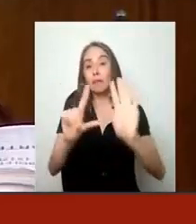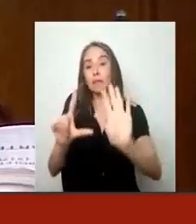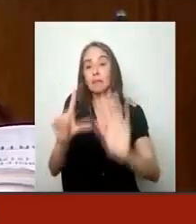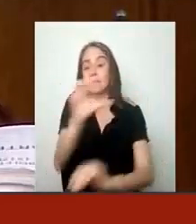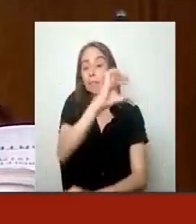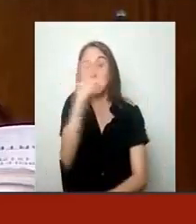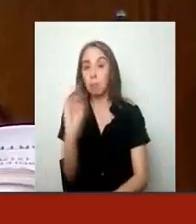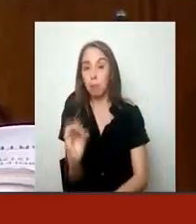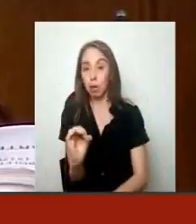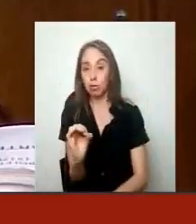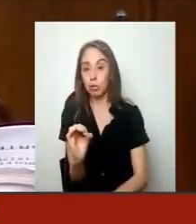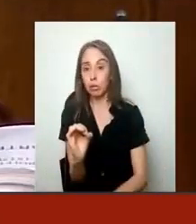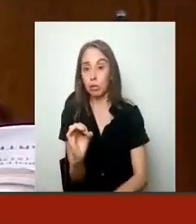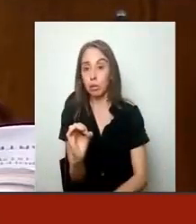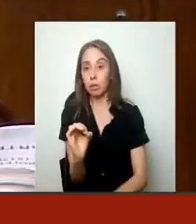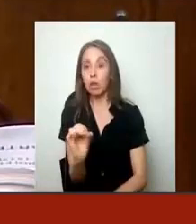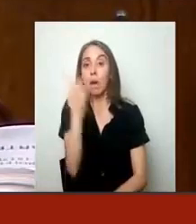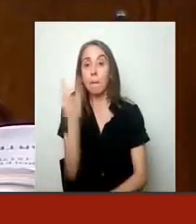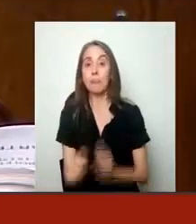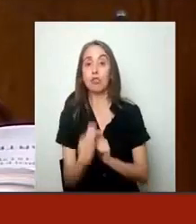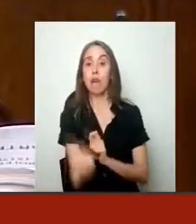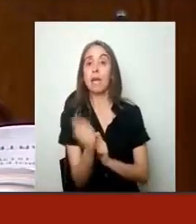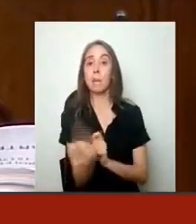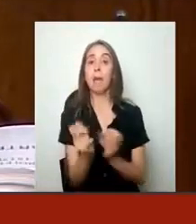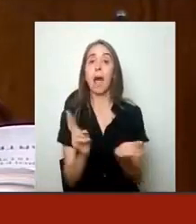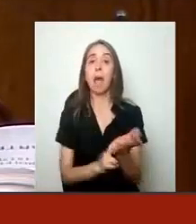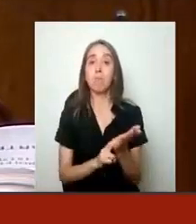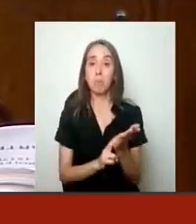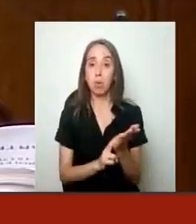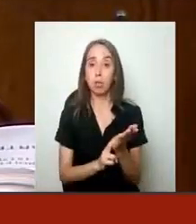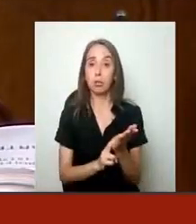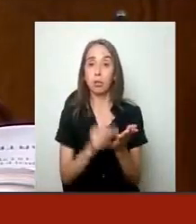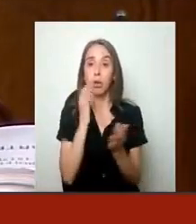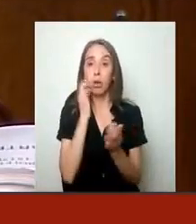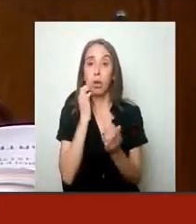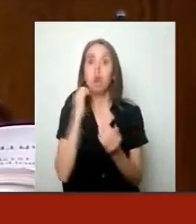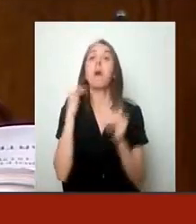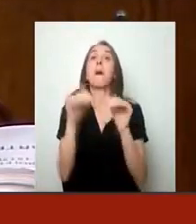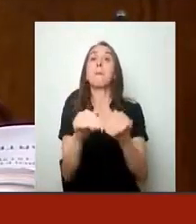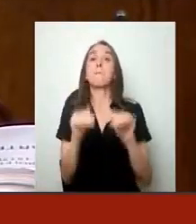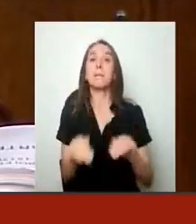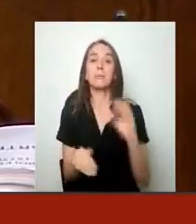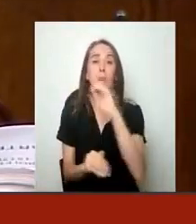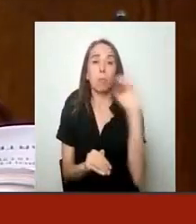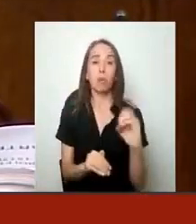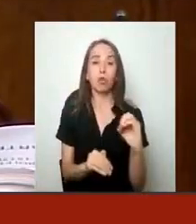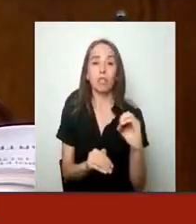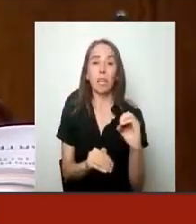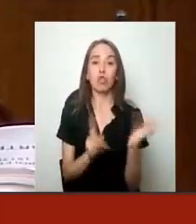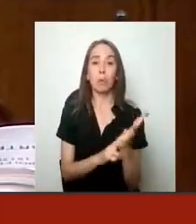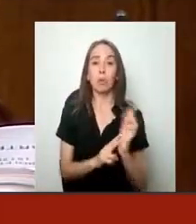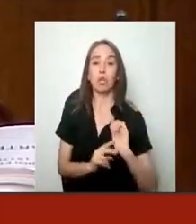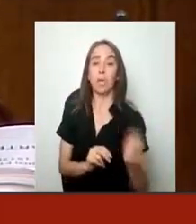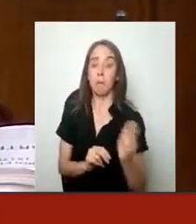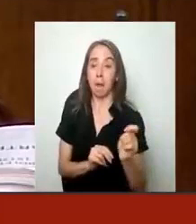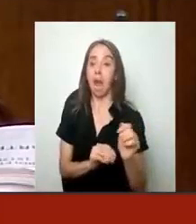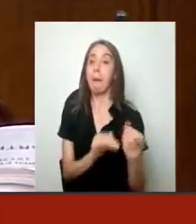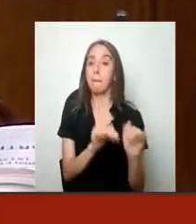97% de los contribuyentes mantendrán su carga tributaria, incluyendo